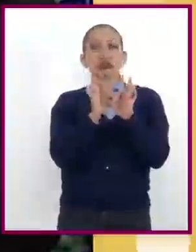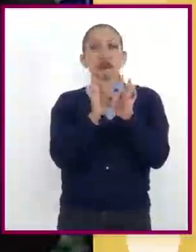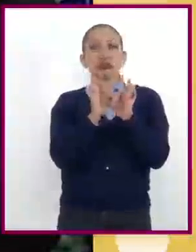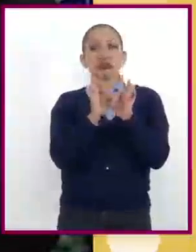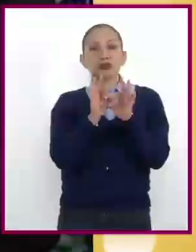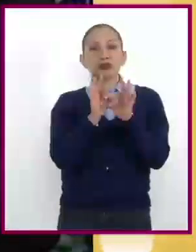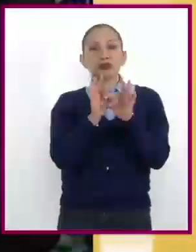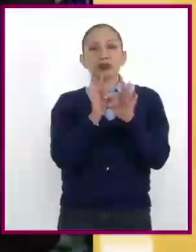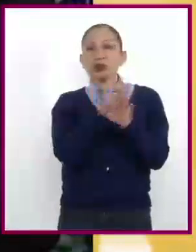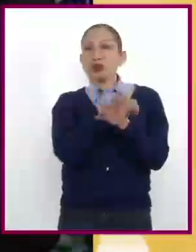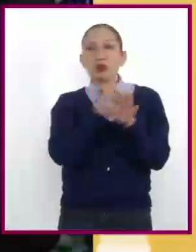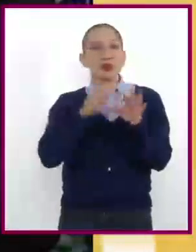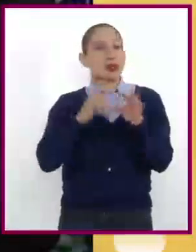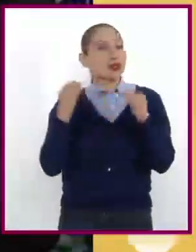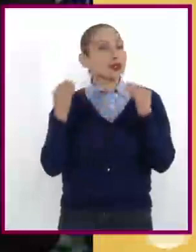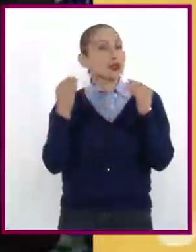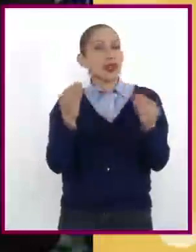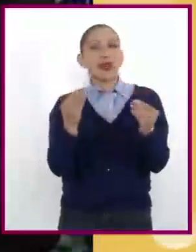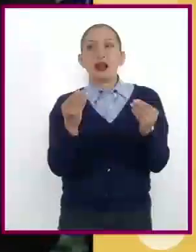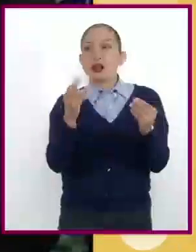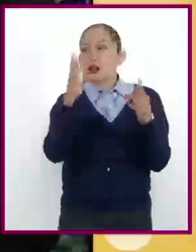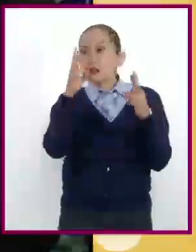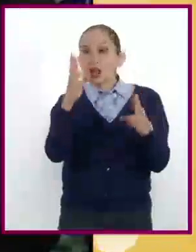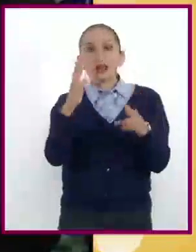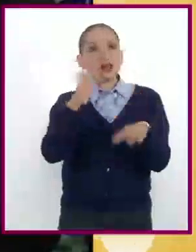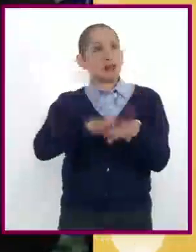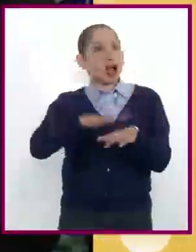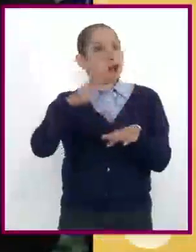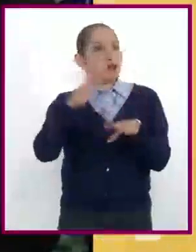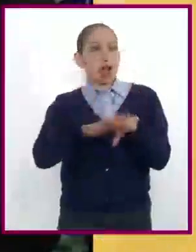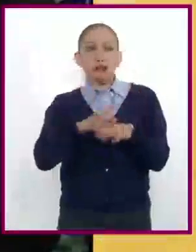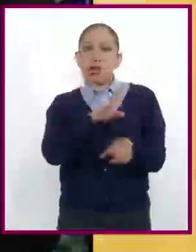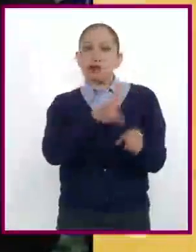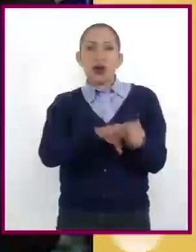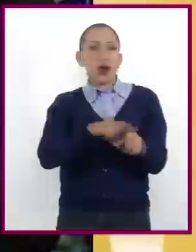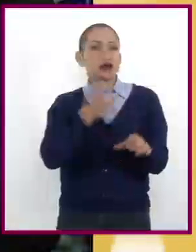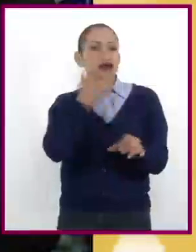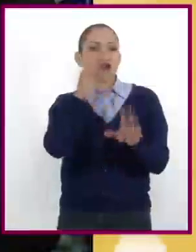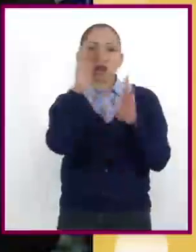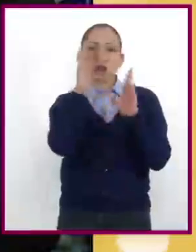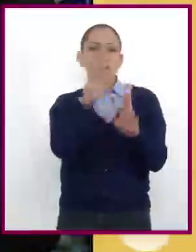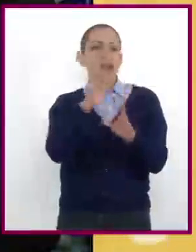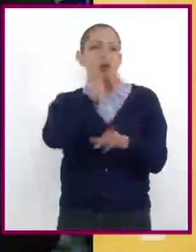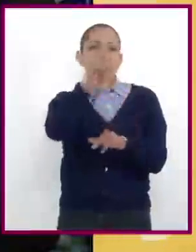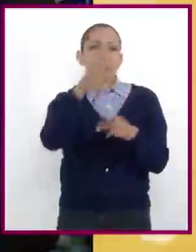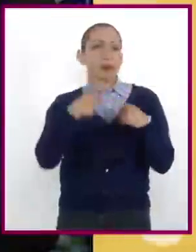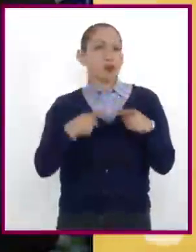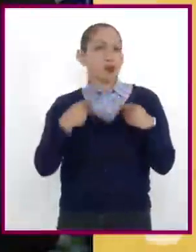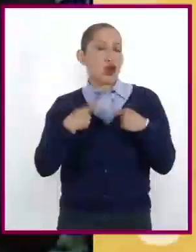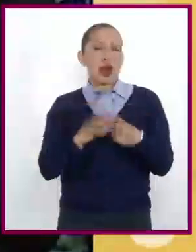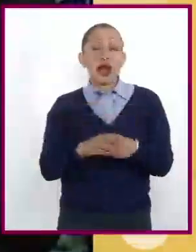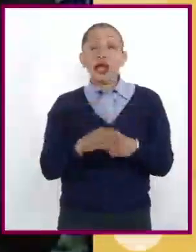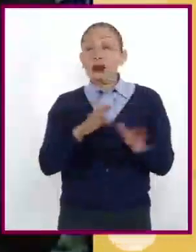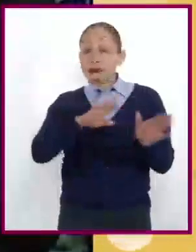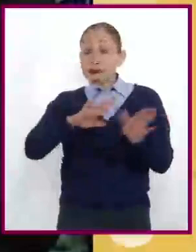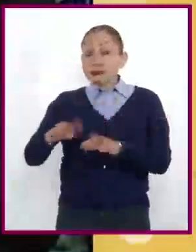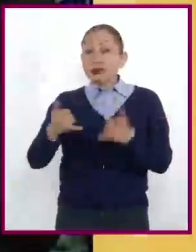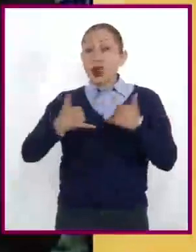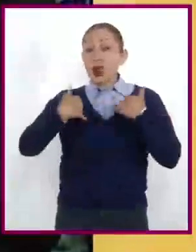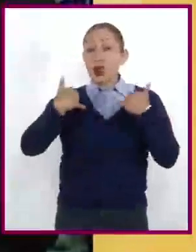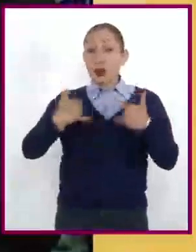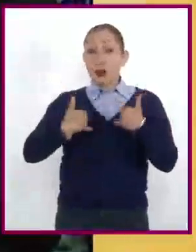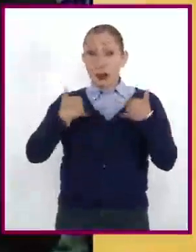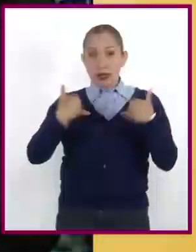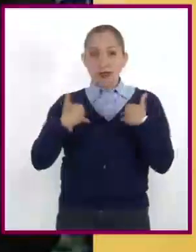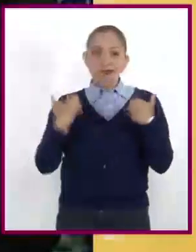tiene que darse de una manera cada vez más natural, el respeto al otro. Y los jóvenes,